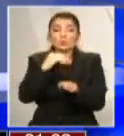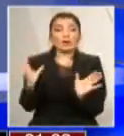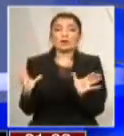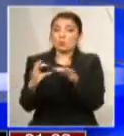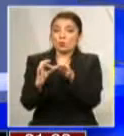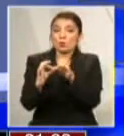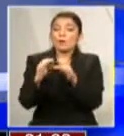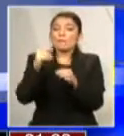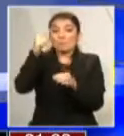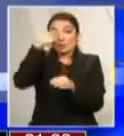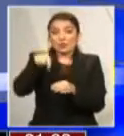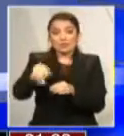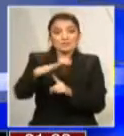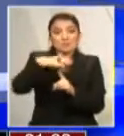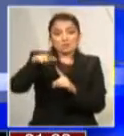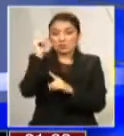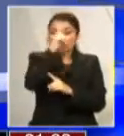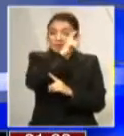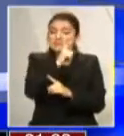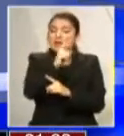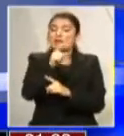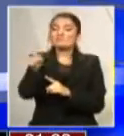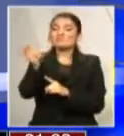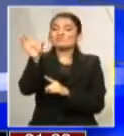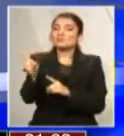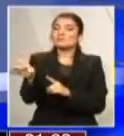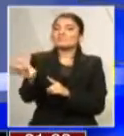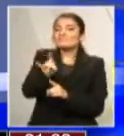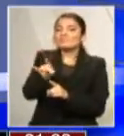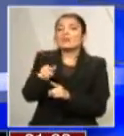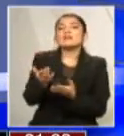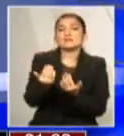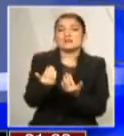situación compleja se vuelven necesarios.